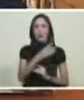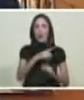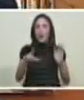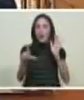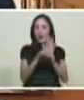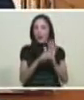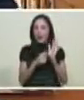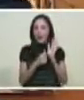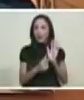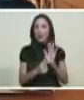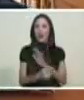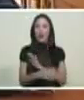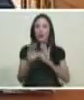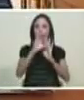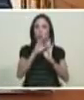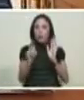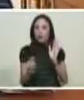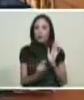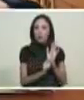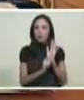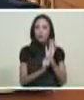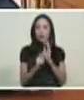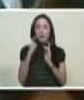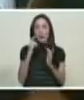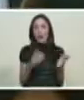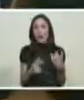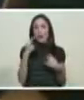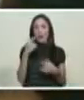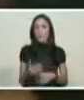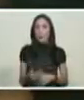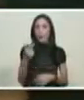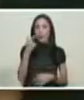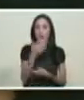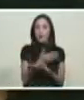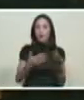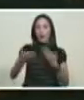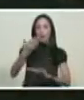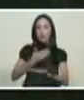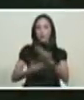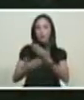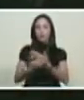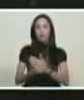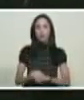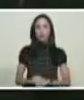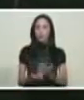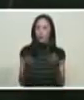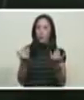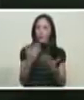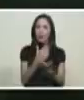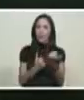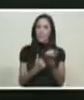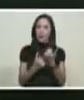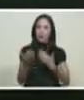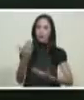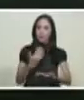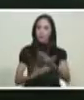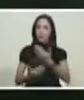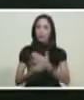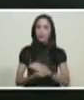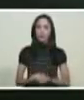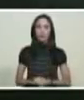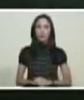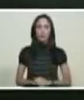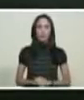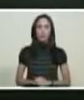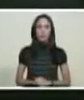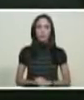constitucional virtuoso de ganar ganar vengan a invertir quiero